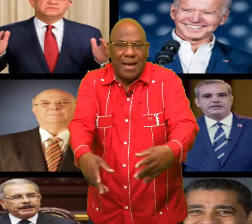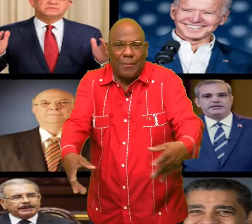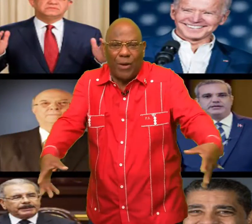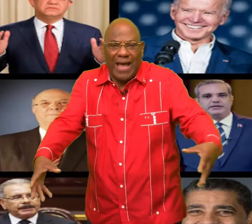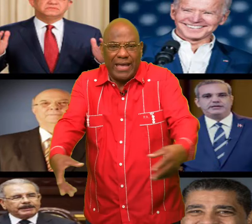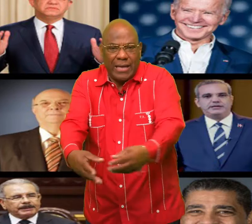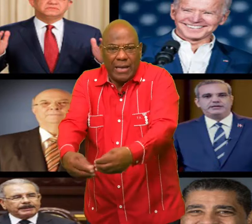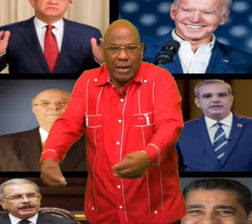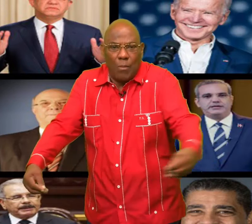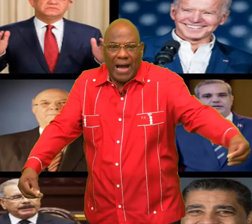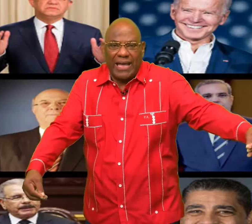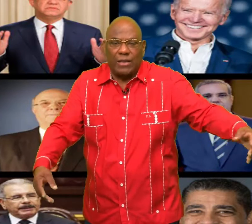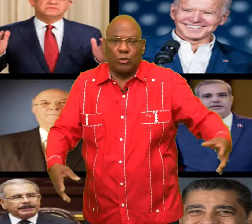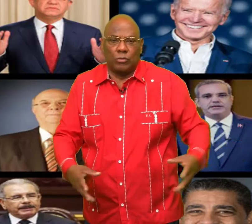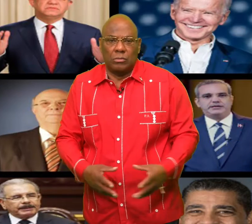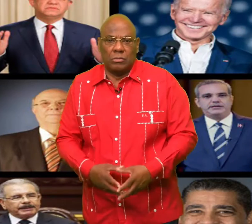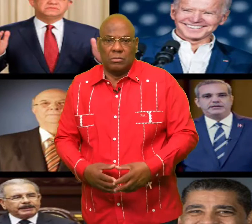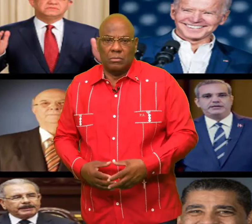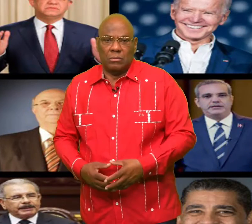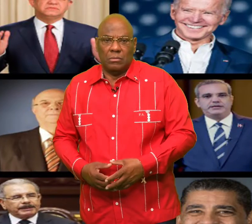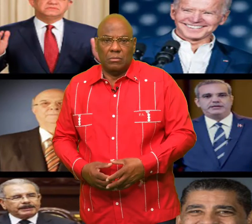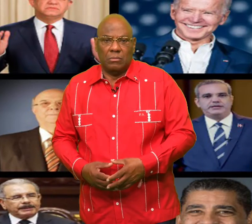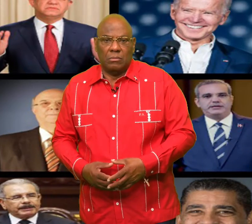esos que pasaban por ahí, los maquitos,